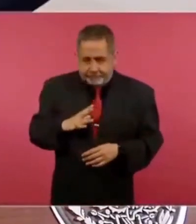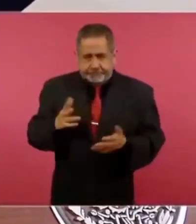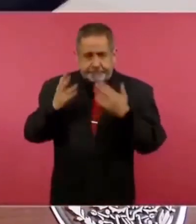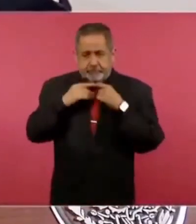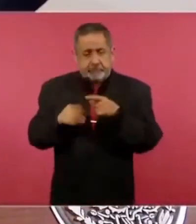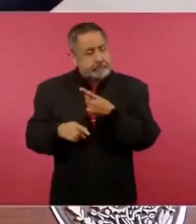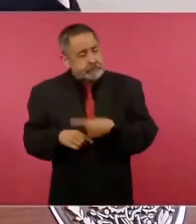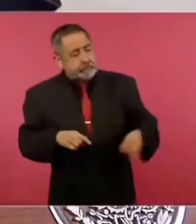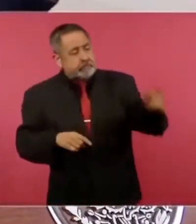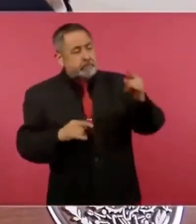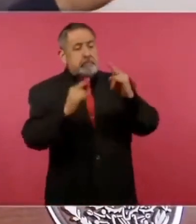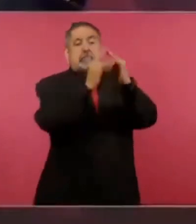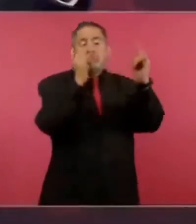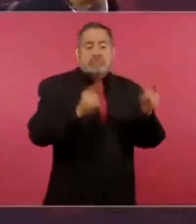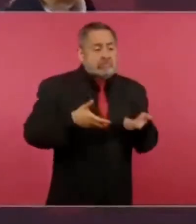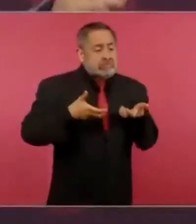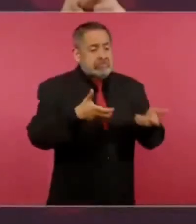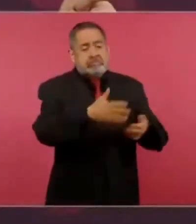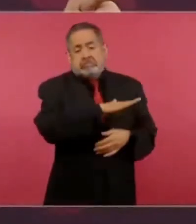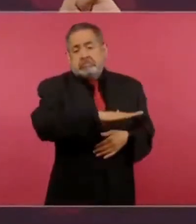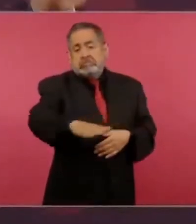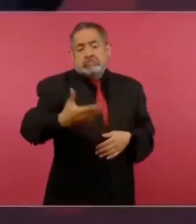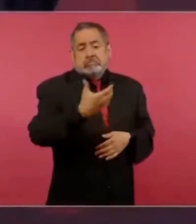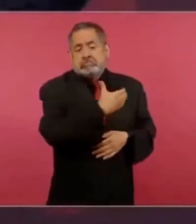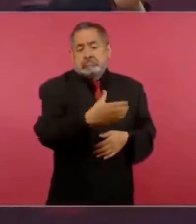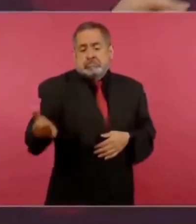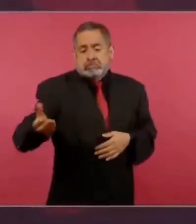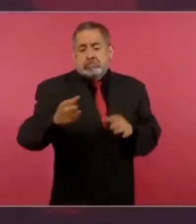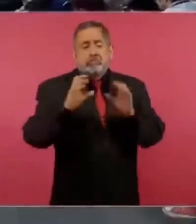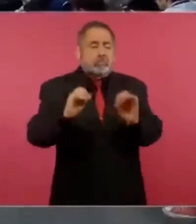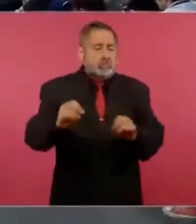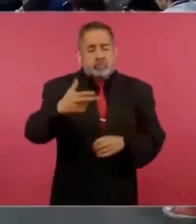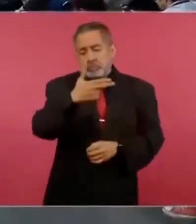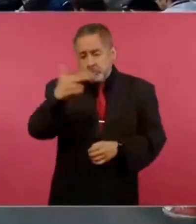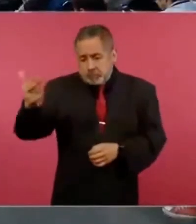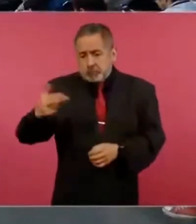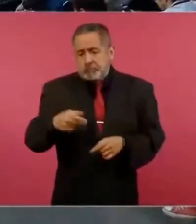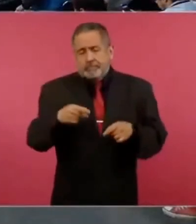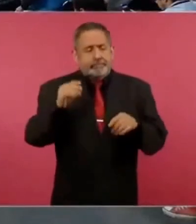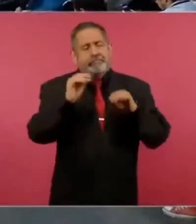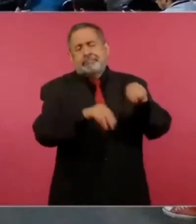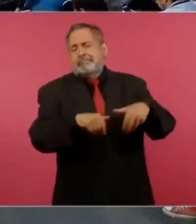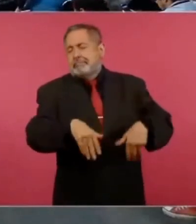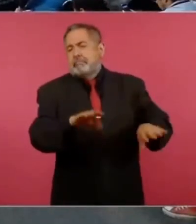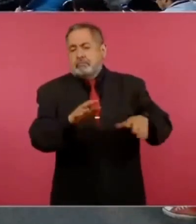a campamentos, a la intemperie o a hoteles.